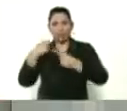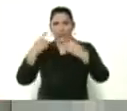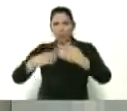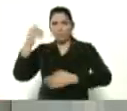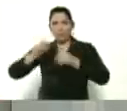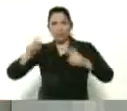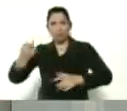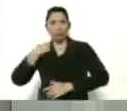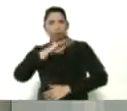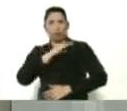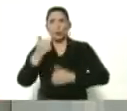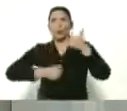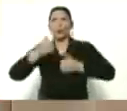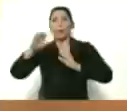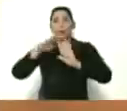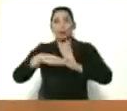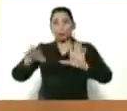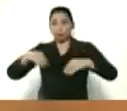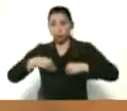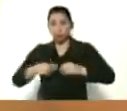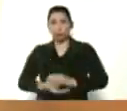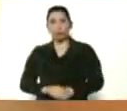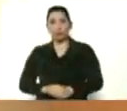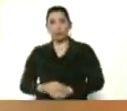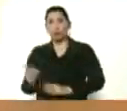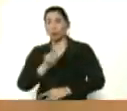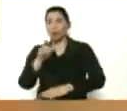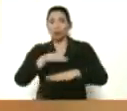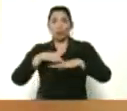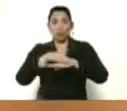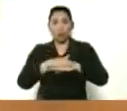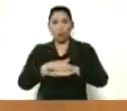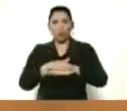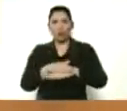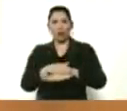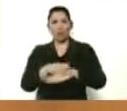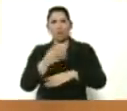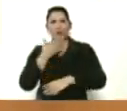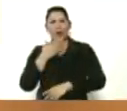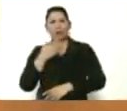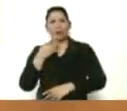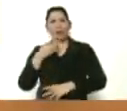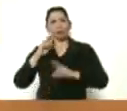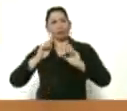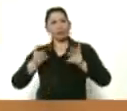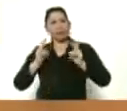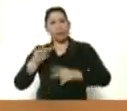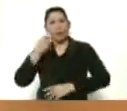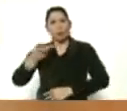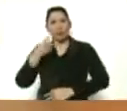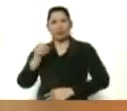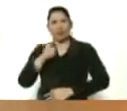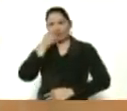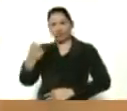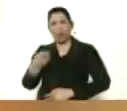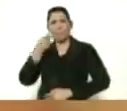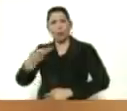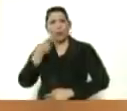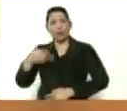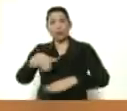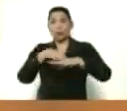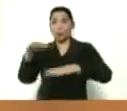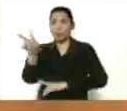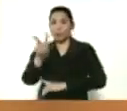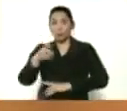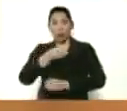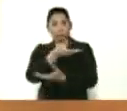medidas próximas que vamos a tomar. No es una disculpa, ni siquiera en términos políticos, la política no nos importa. Es disculparse con